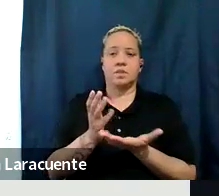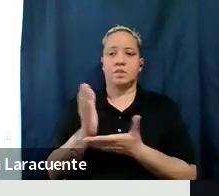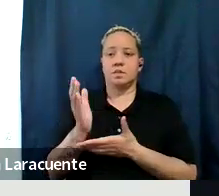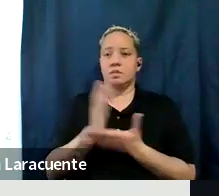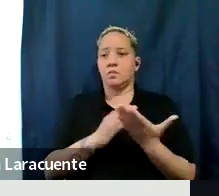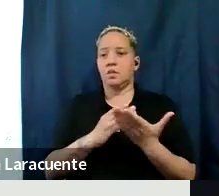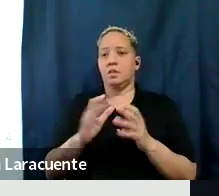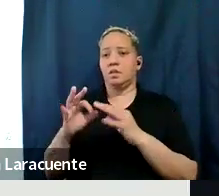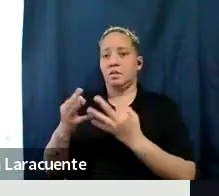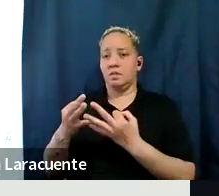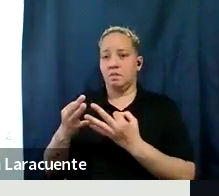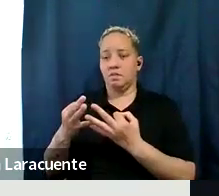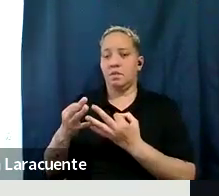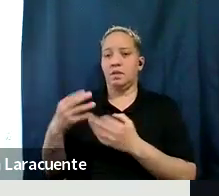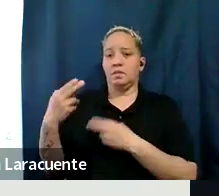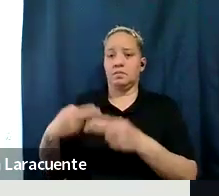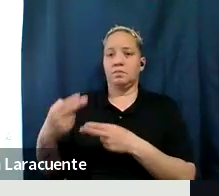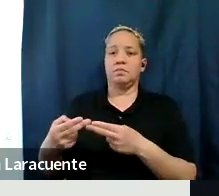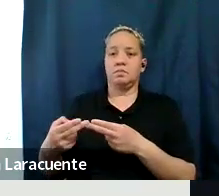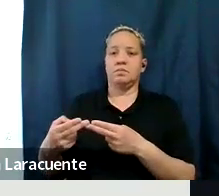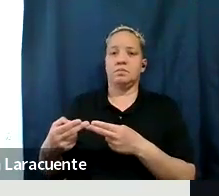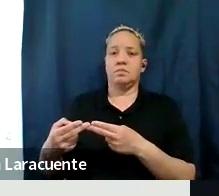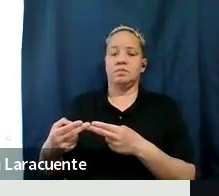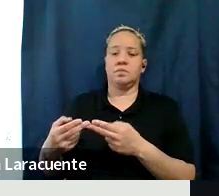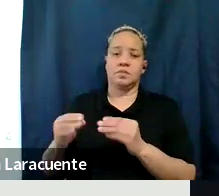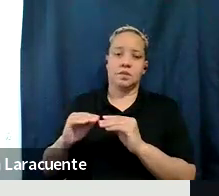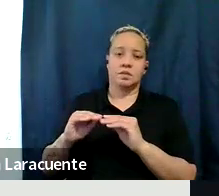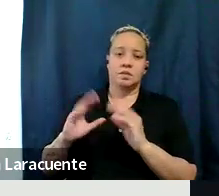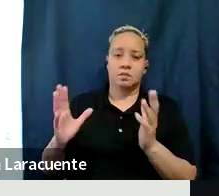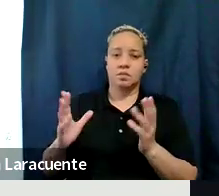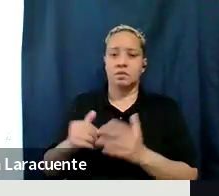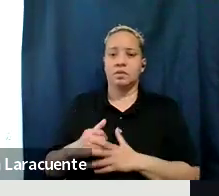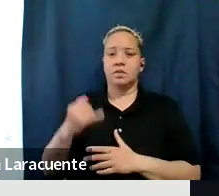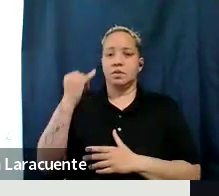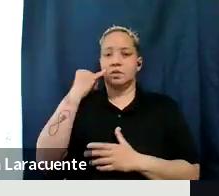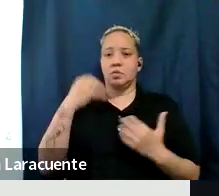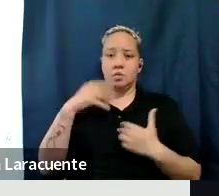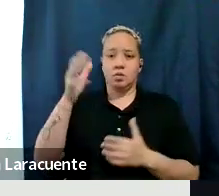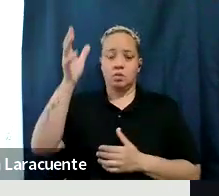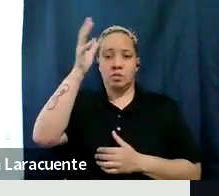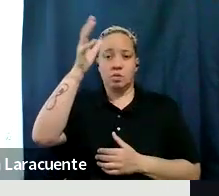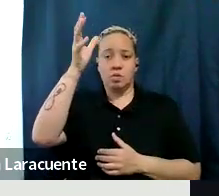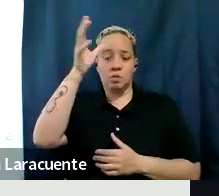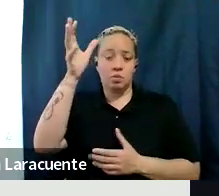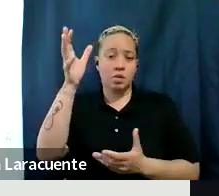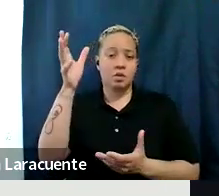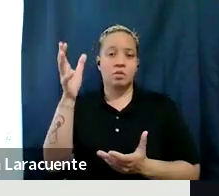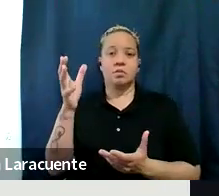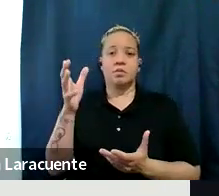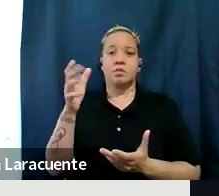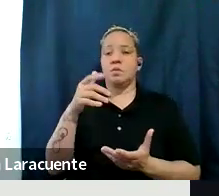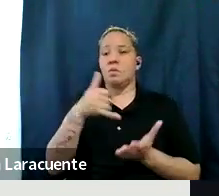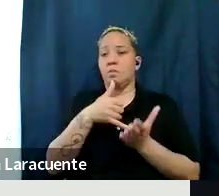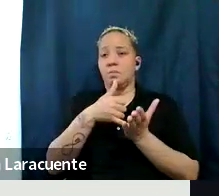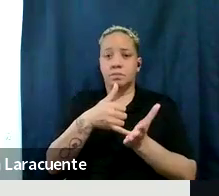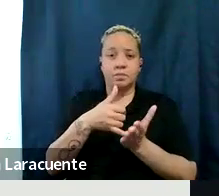la familia heredera, pues claro, lógicamente, si yo tuviera un abuelo premio Nobel, lo que quisiera es que